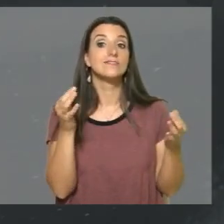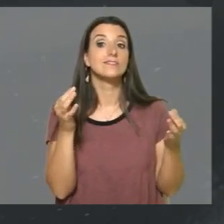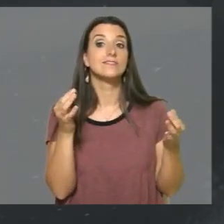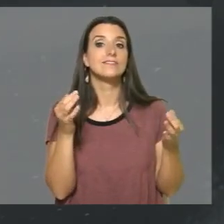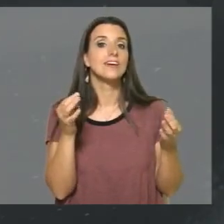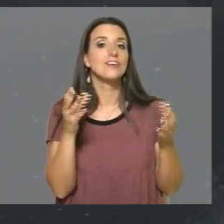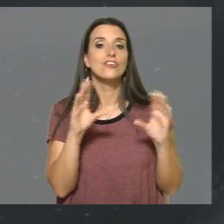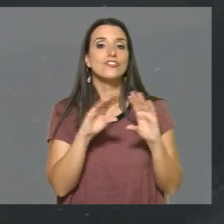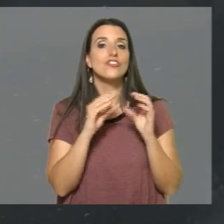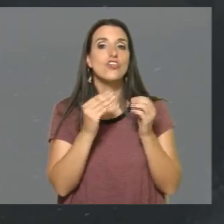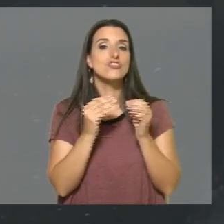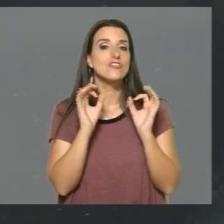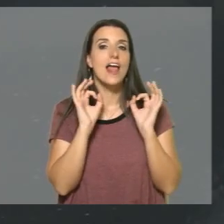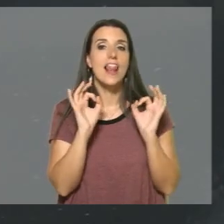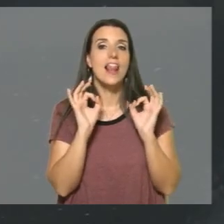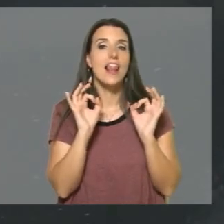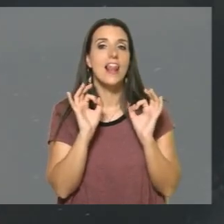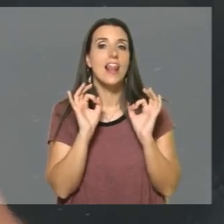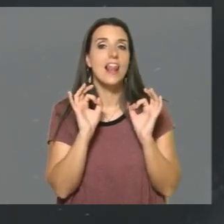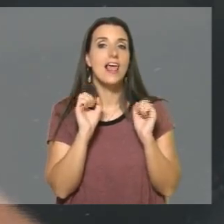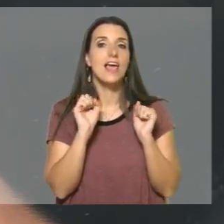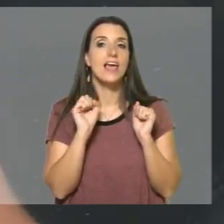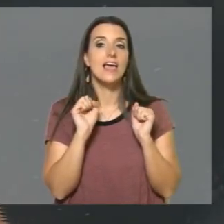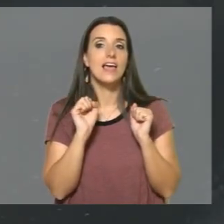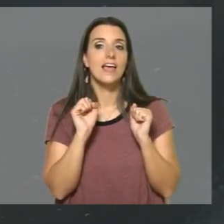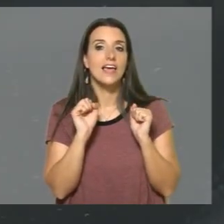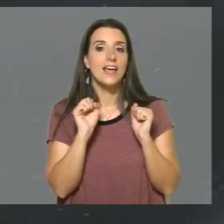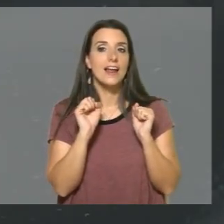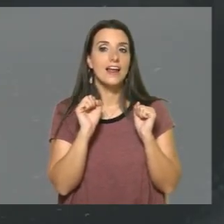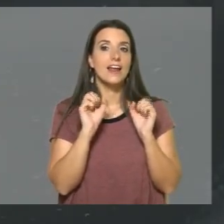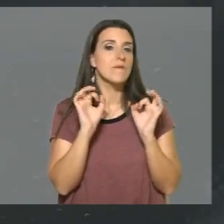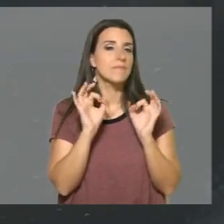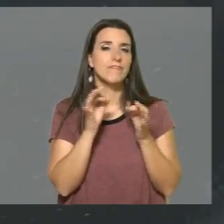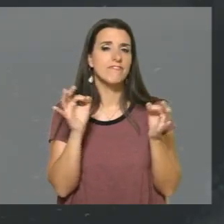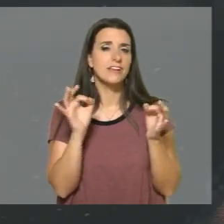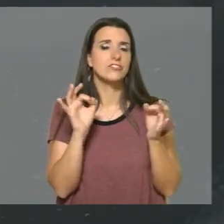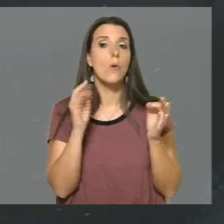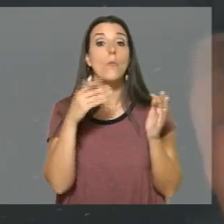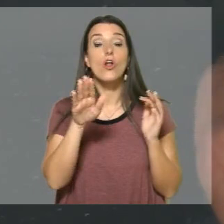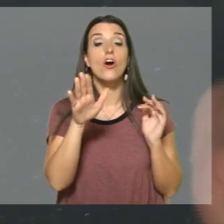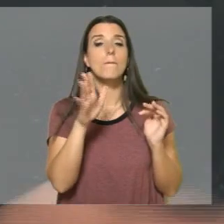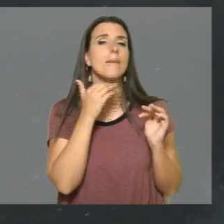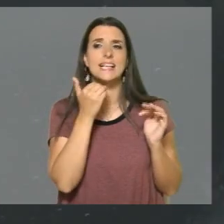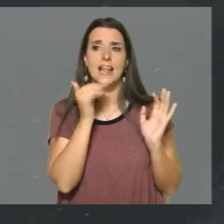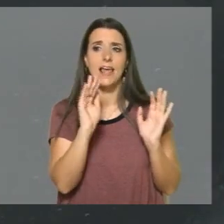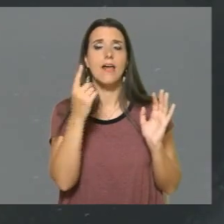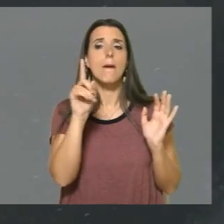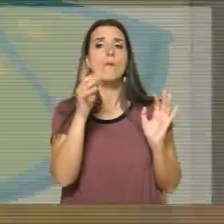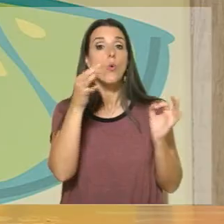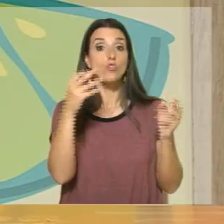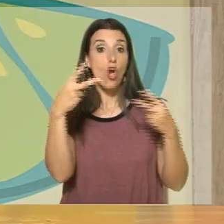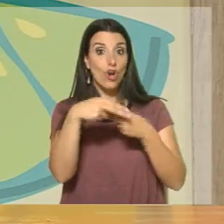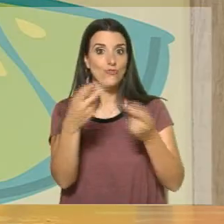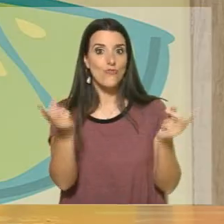Está todo, cuidado, atrás. Ahí va. La chaqueta, bueno. No, bueno, no pasa nada. Les decimos entonces que de regreso de la tanda